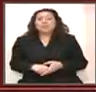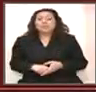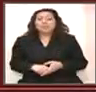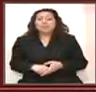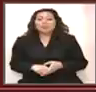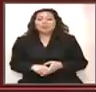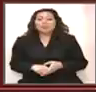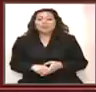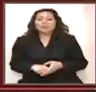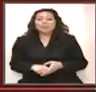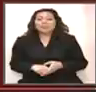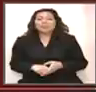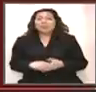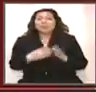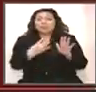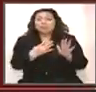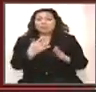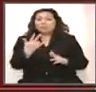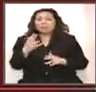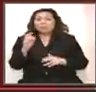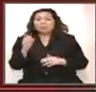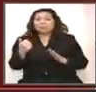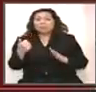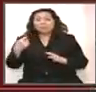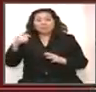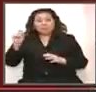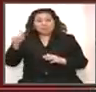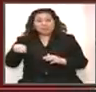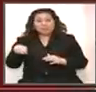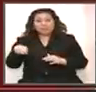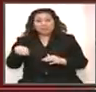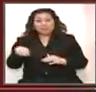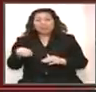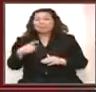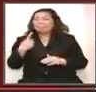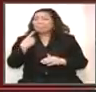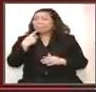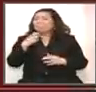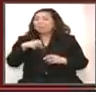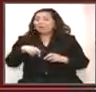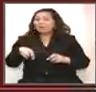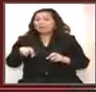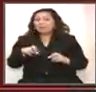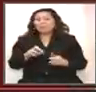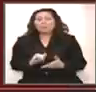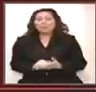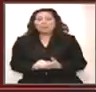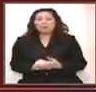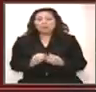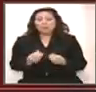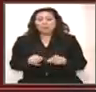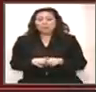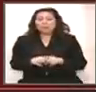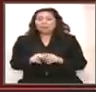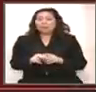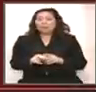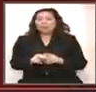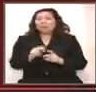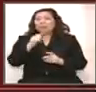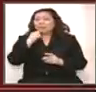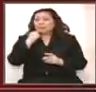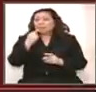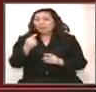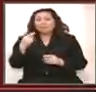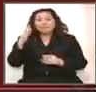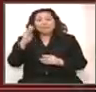a 30,5%. El 93,6% de ellos son delitos patrimoniales. Asimismo, a nivel de